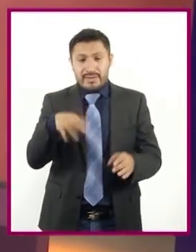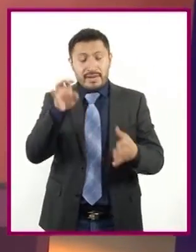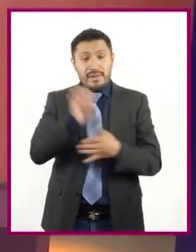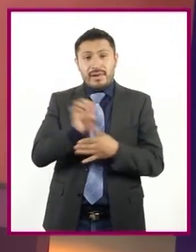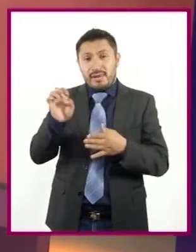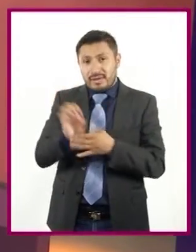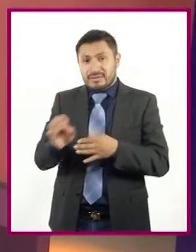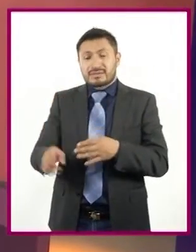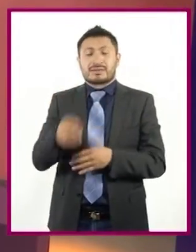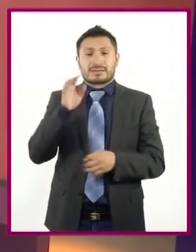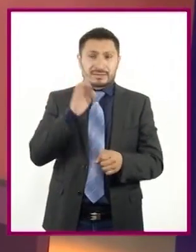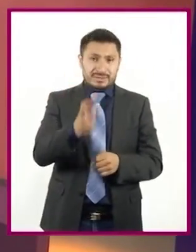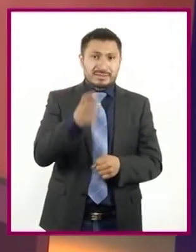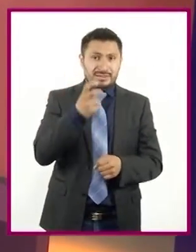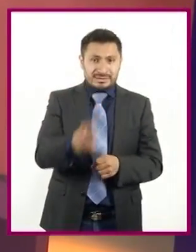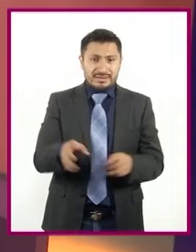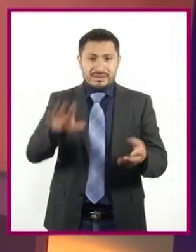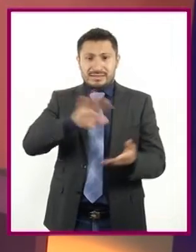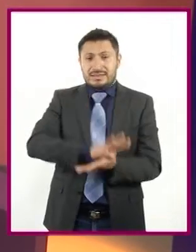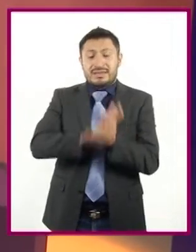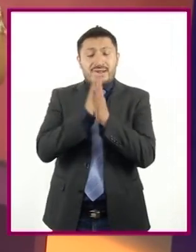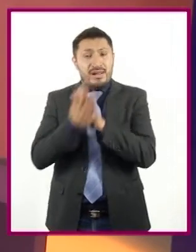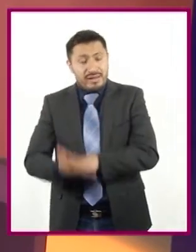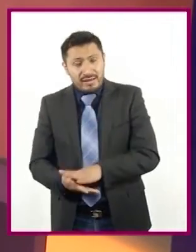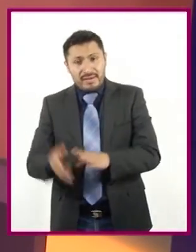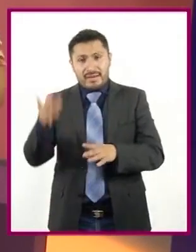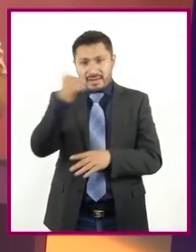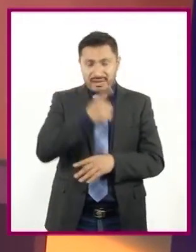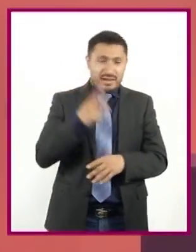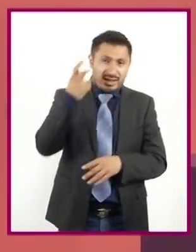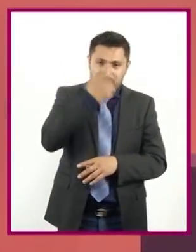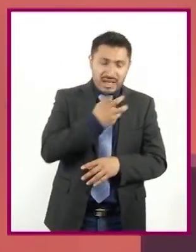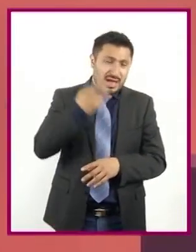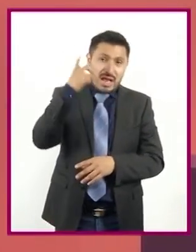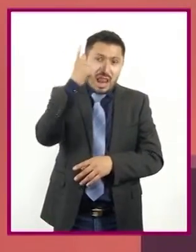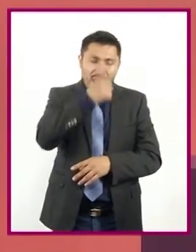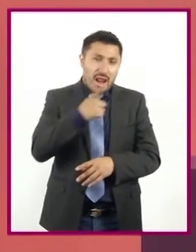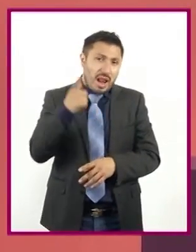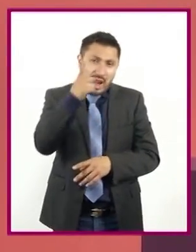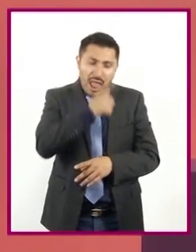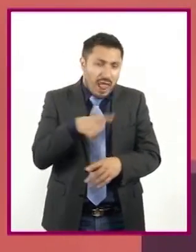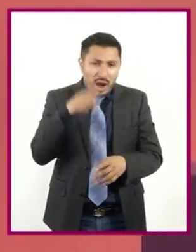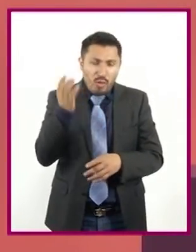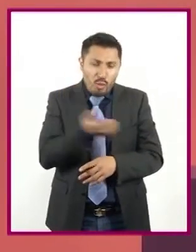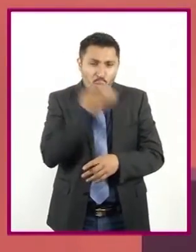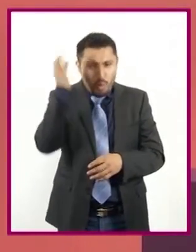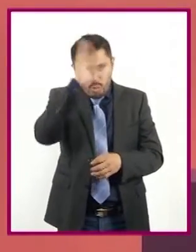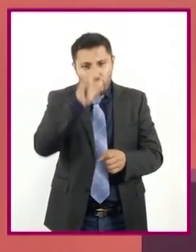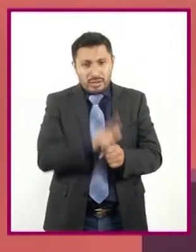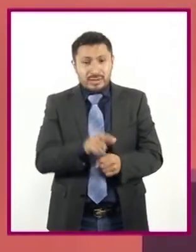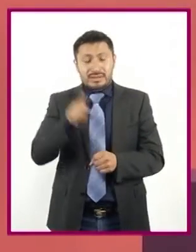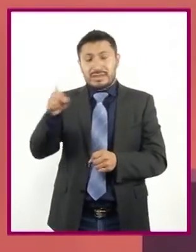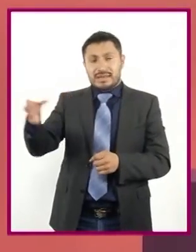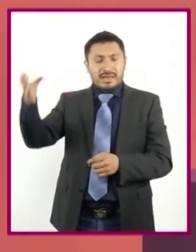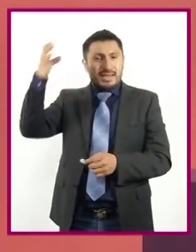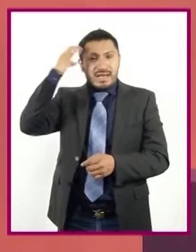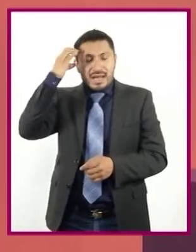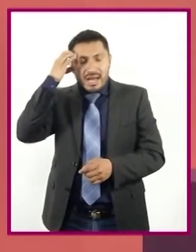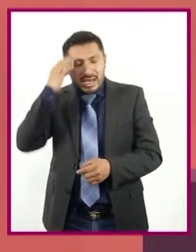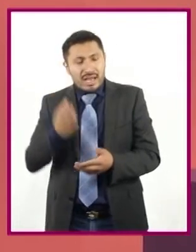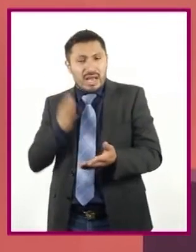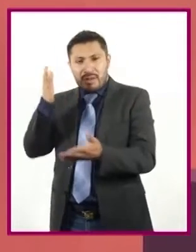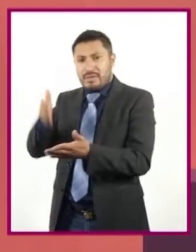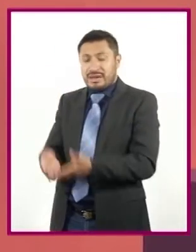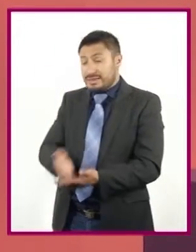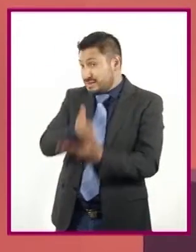tanto, son aquellos que se han vuelto parte del léxico cultural. Y como a la cama no se irán sin saber una cosa más,